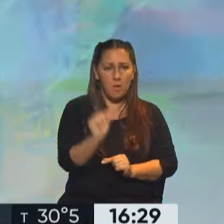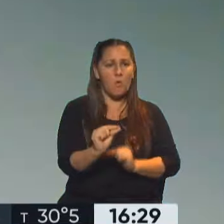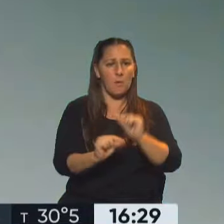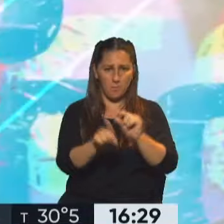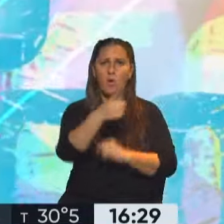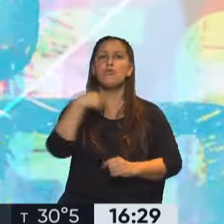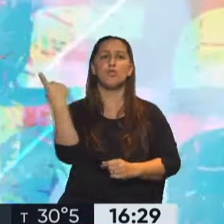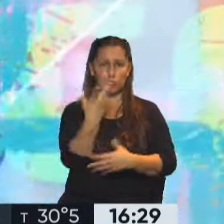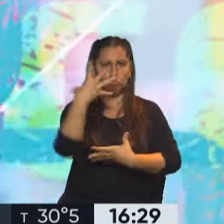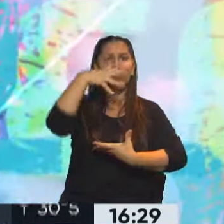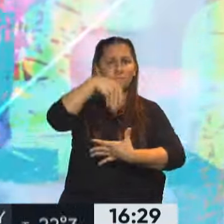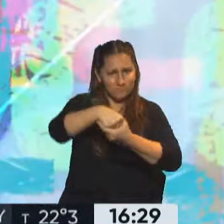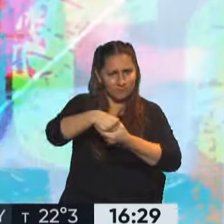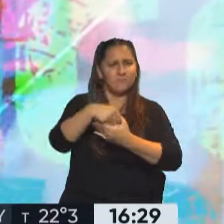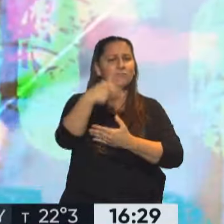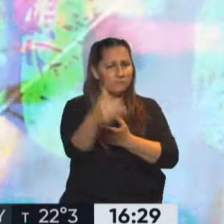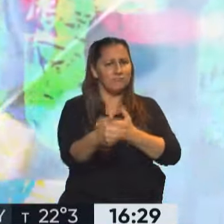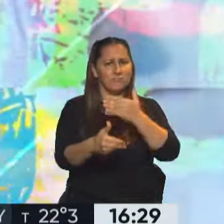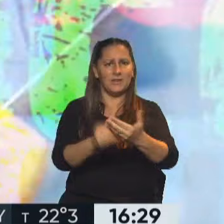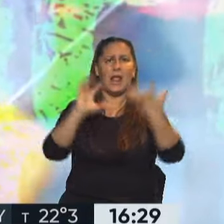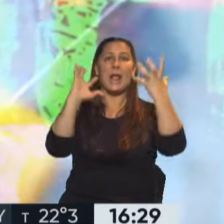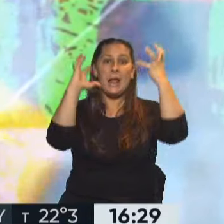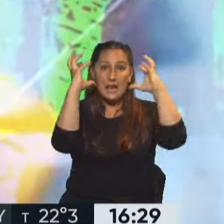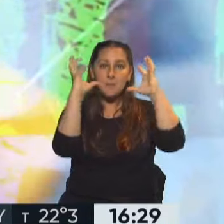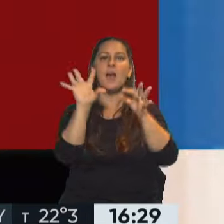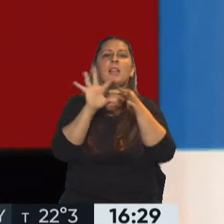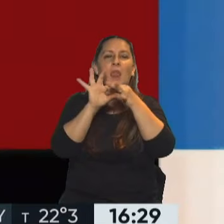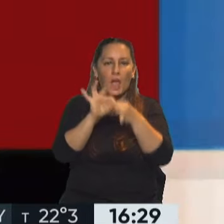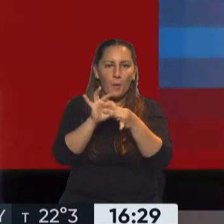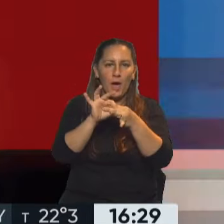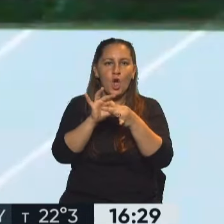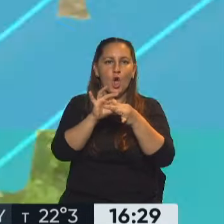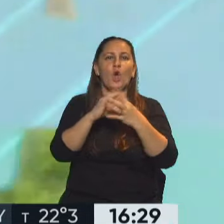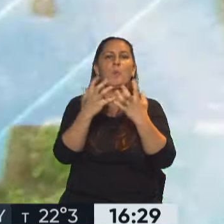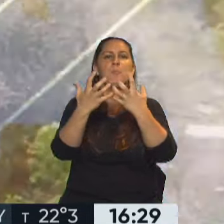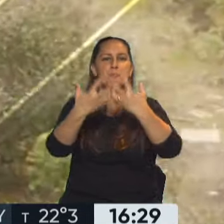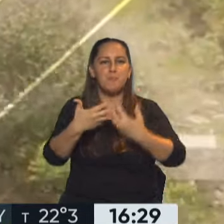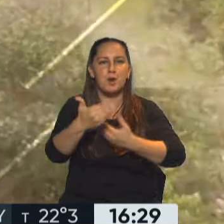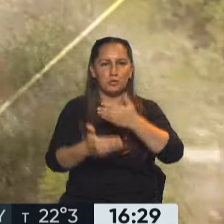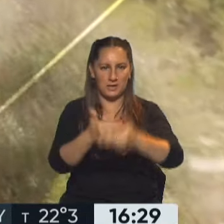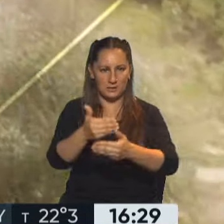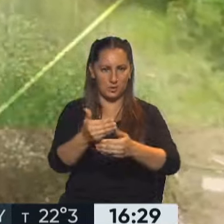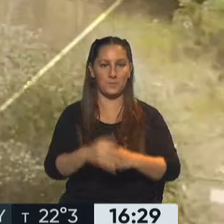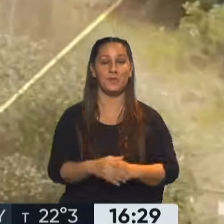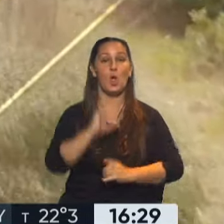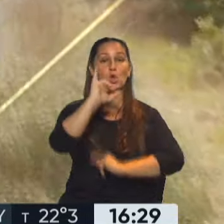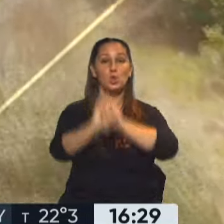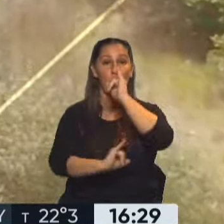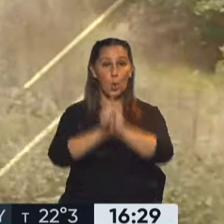que nos está pasando con el clima es parte justamente de ese proceso. En el documental mostramos